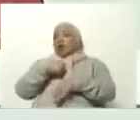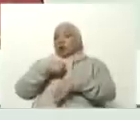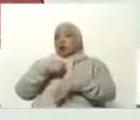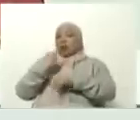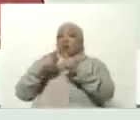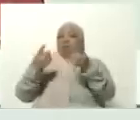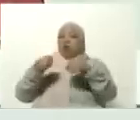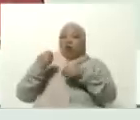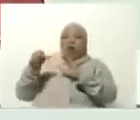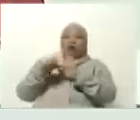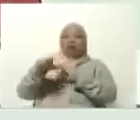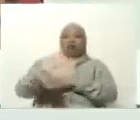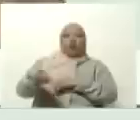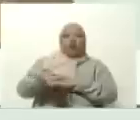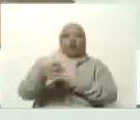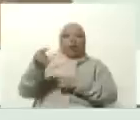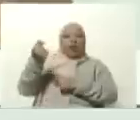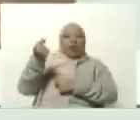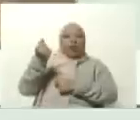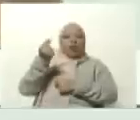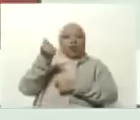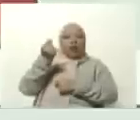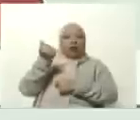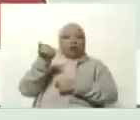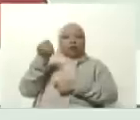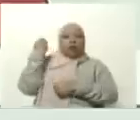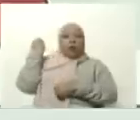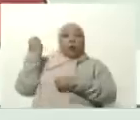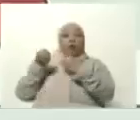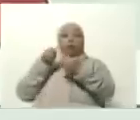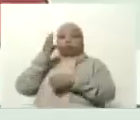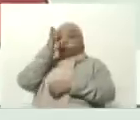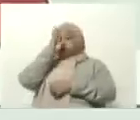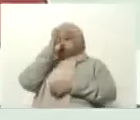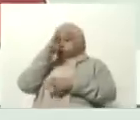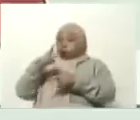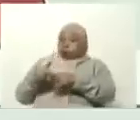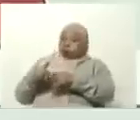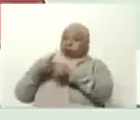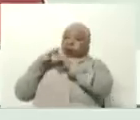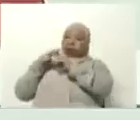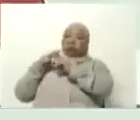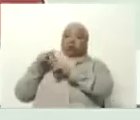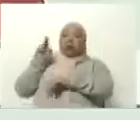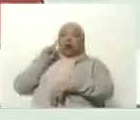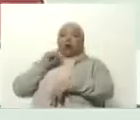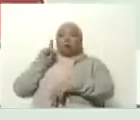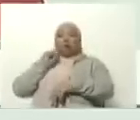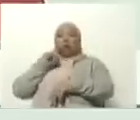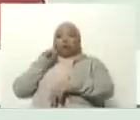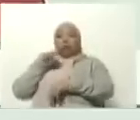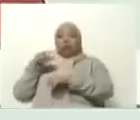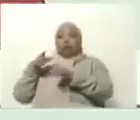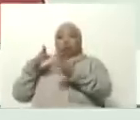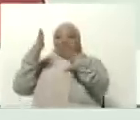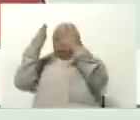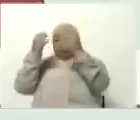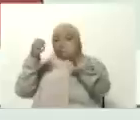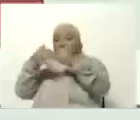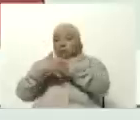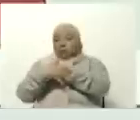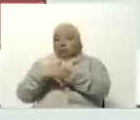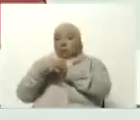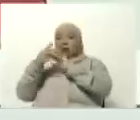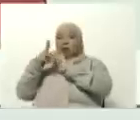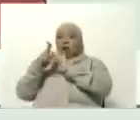corresponde que esa protección que ellos tienen, mentira, que tienen protegida, la tienen secuestrada, se la